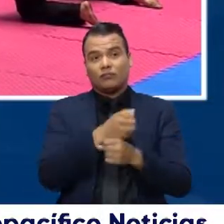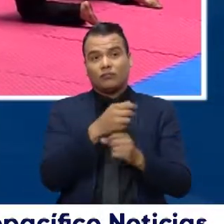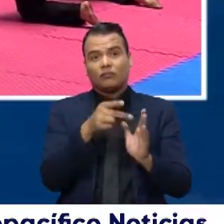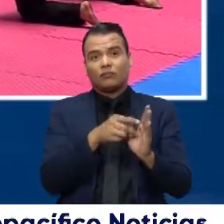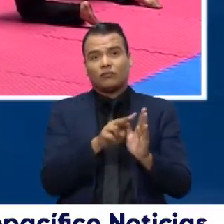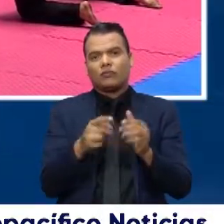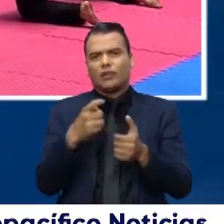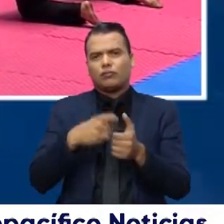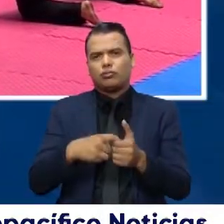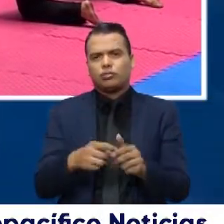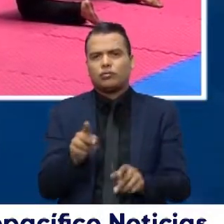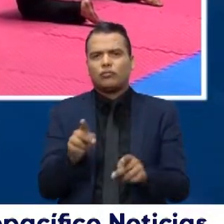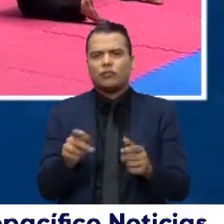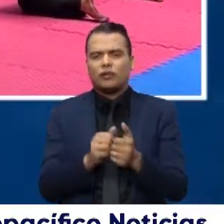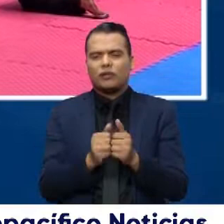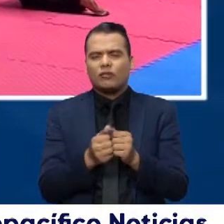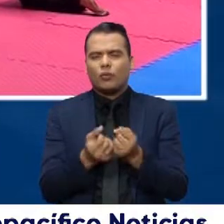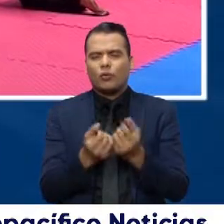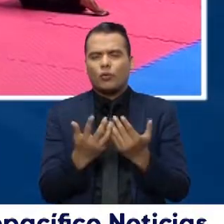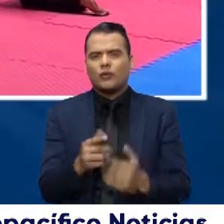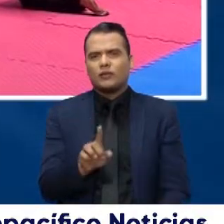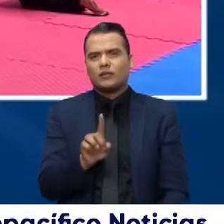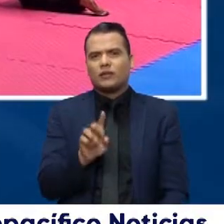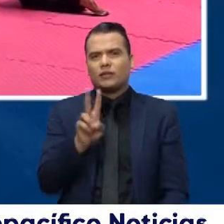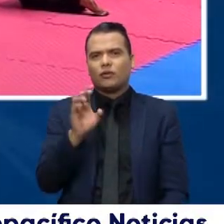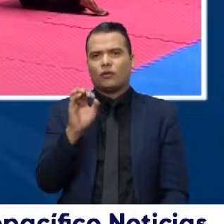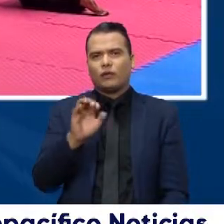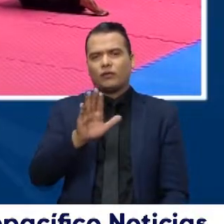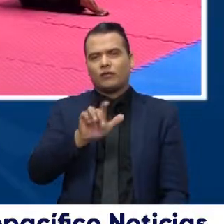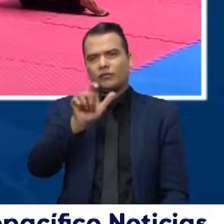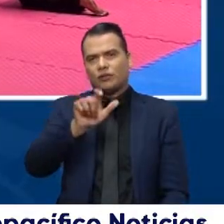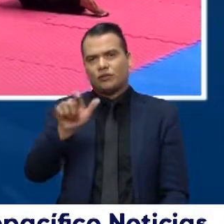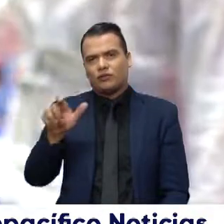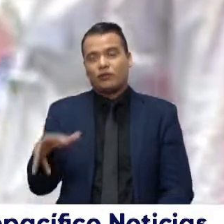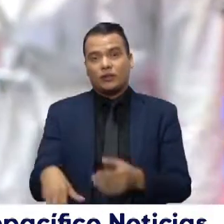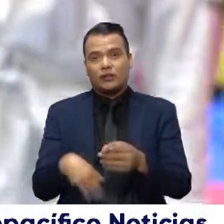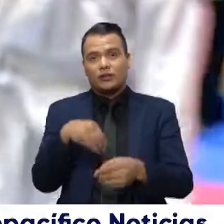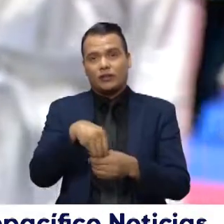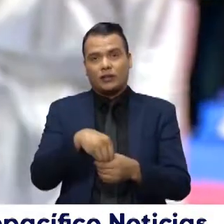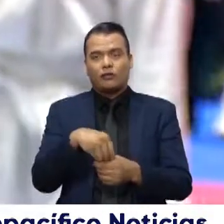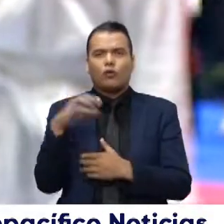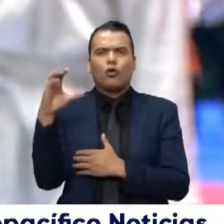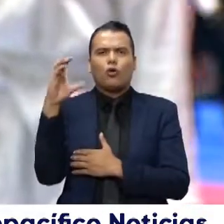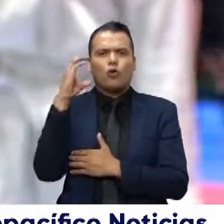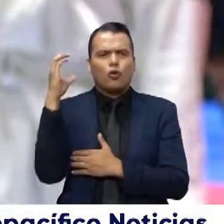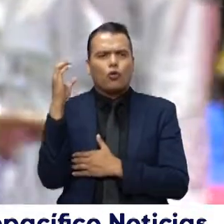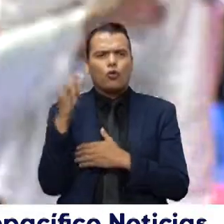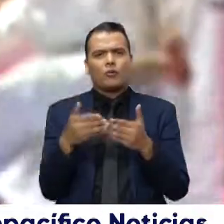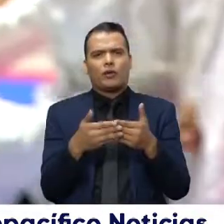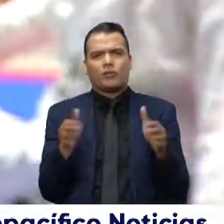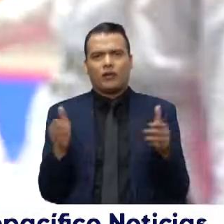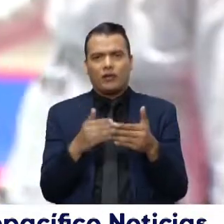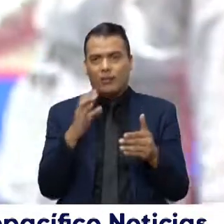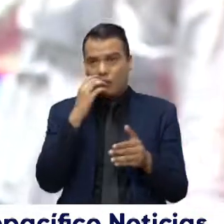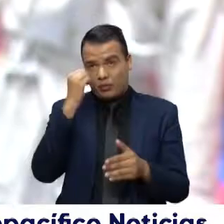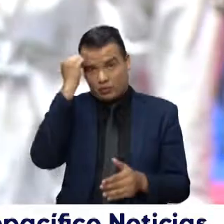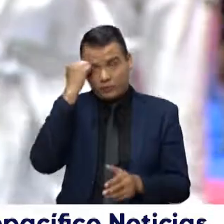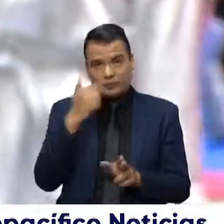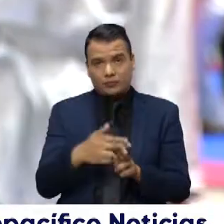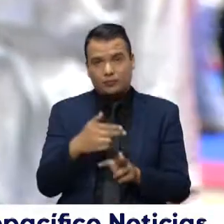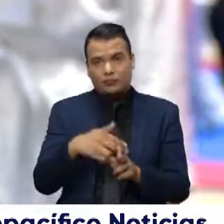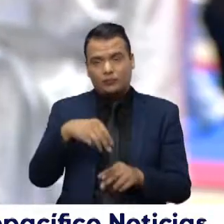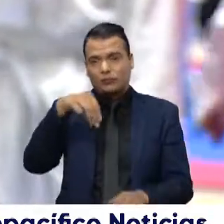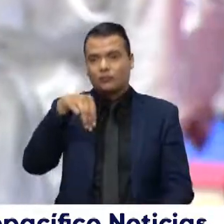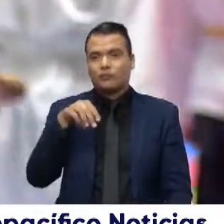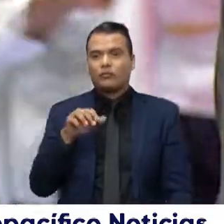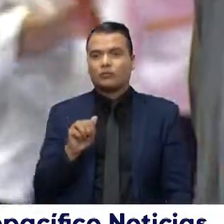de 120 deportistas de todo Colombia y algunos de Panamá, que es el país invitado. Mauricio García, entrenador de la Liga